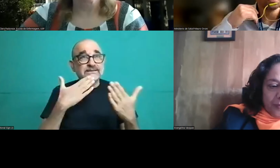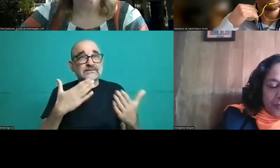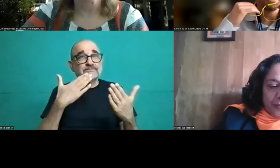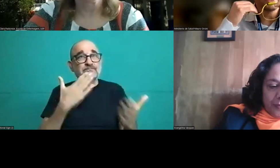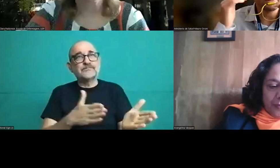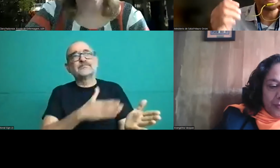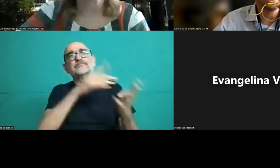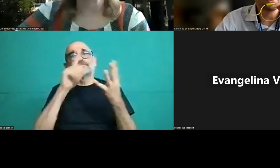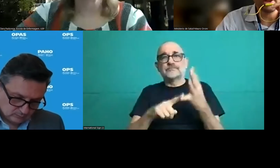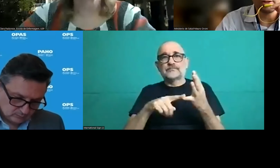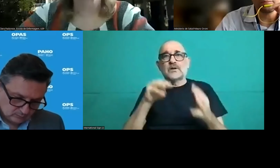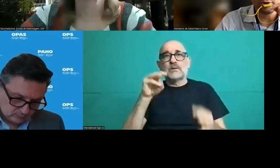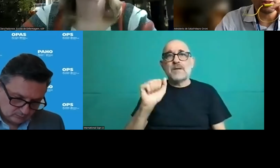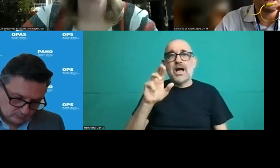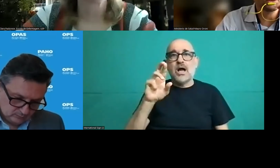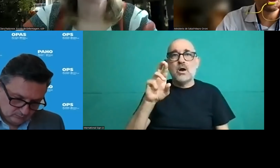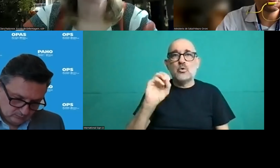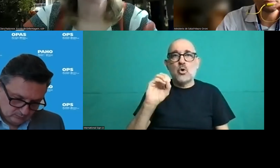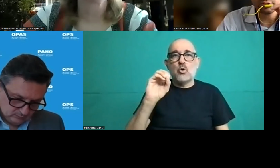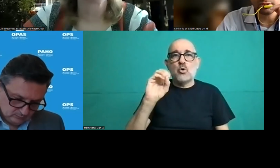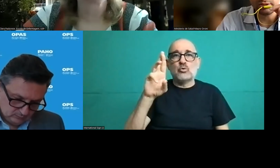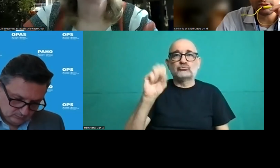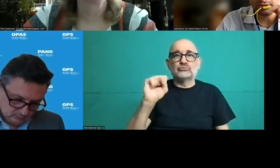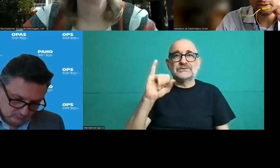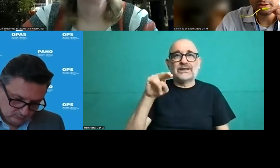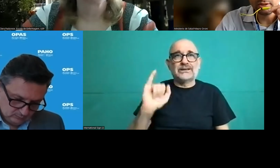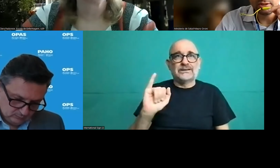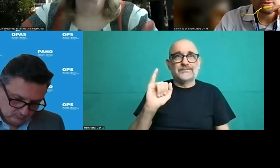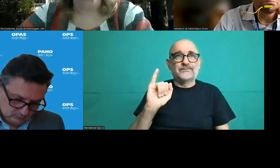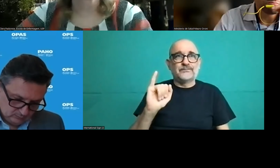Bueno, nuevamente agradecer por la invitación y